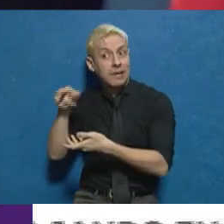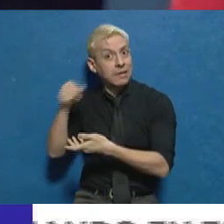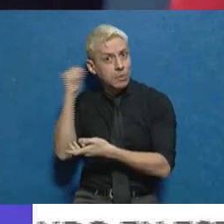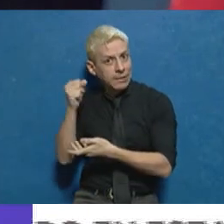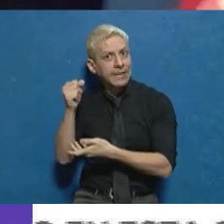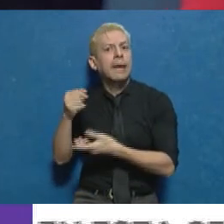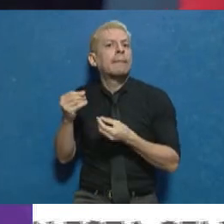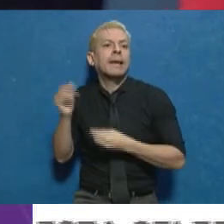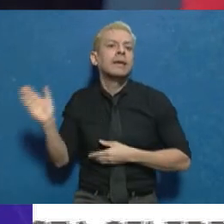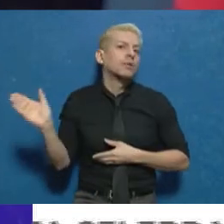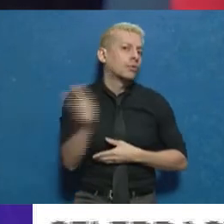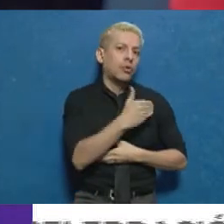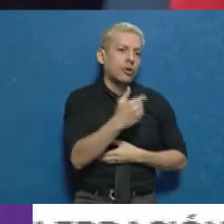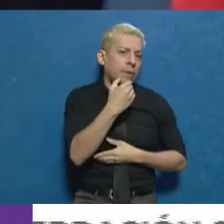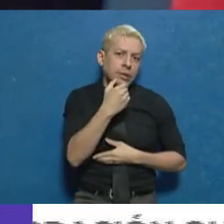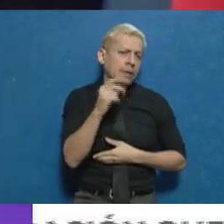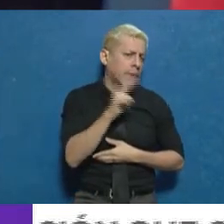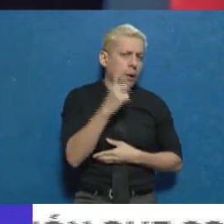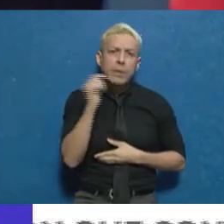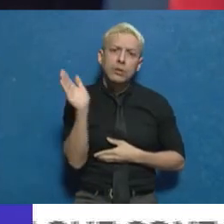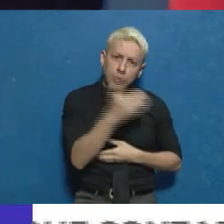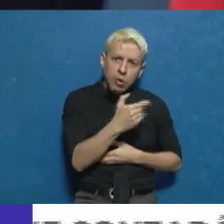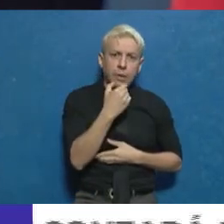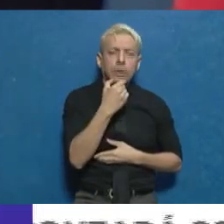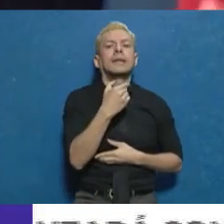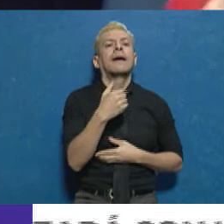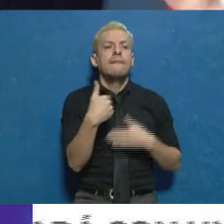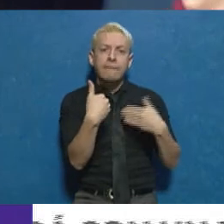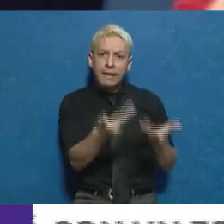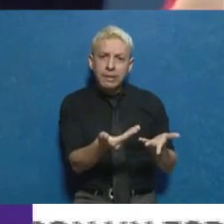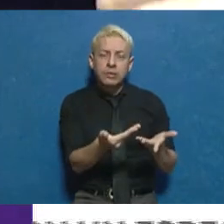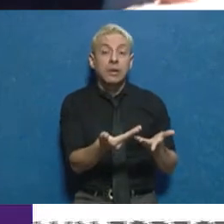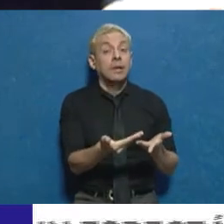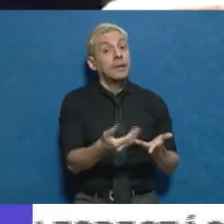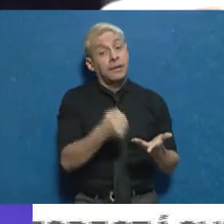que todos los mendocinos y las mendocinas puedan tener el beneficio. El